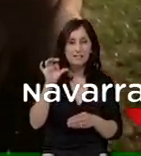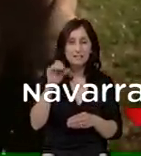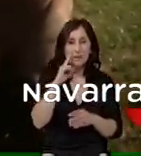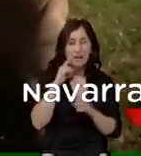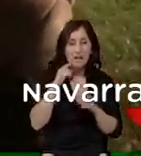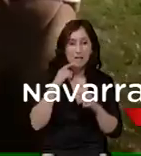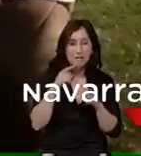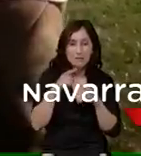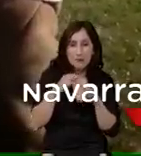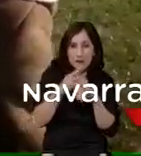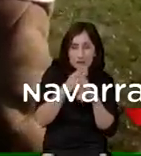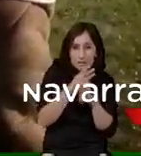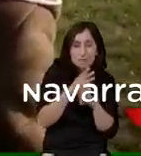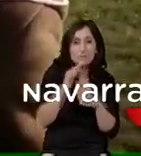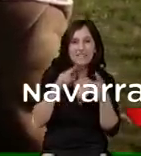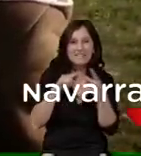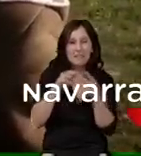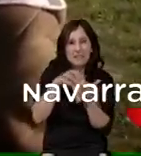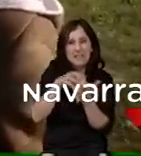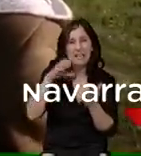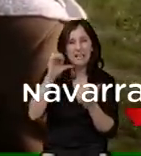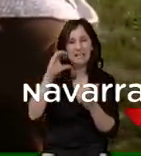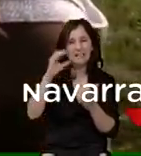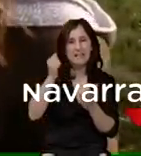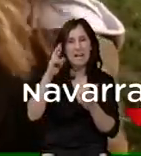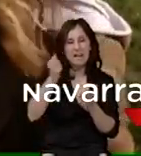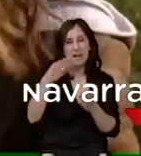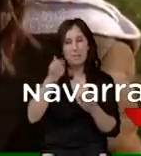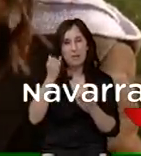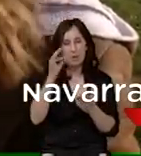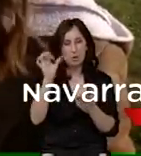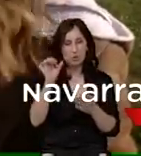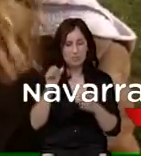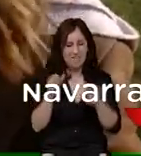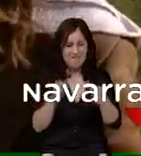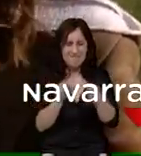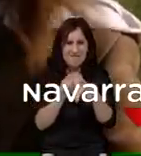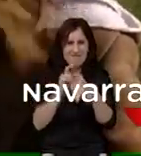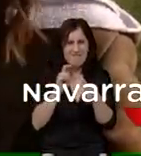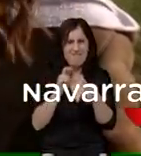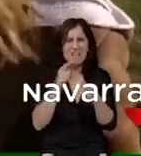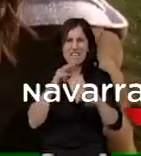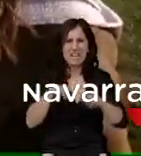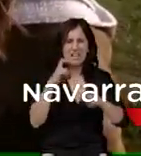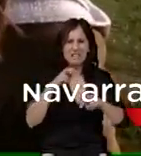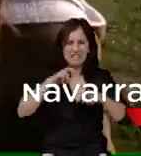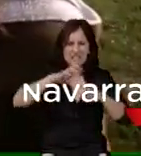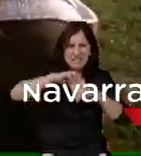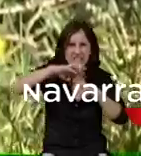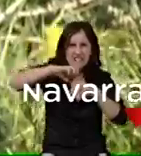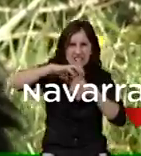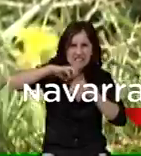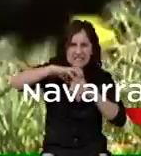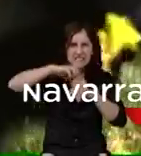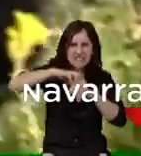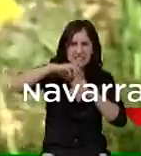Sí. Y unos escarabajos negros que hay, que son gordos como la manzaleta del dedo o más, y escarbando y eso hacían un ruido